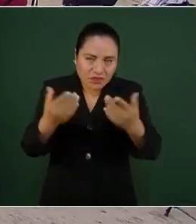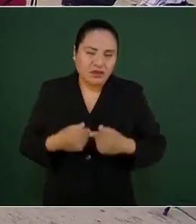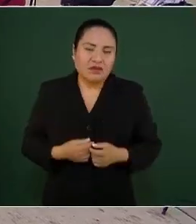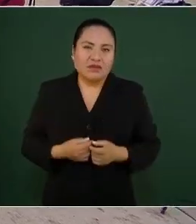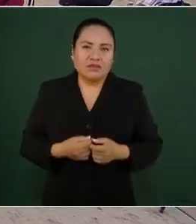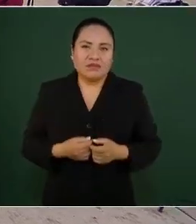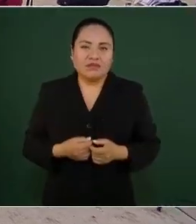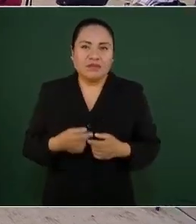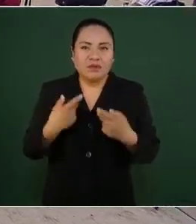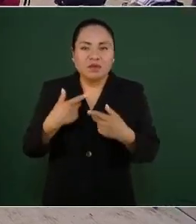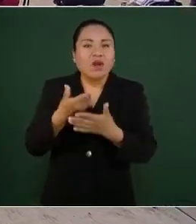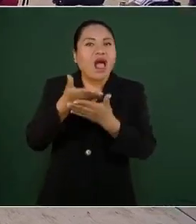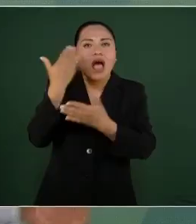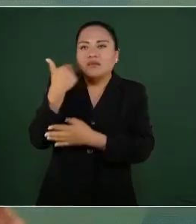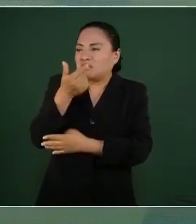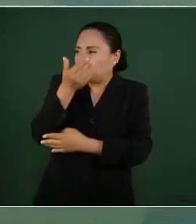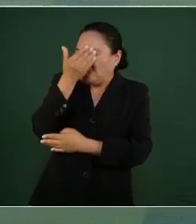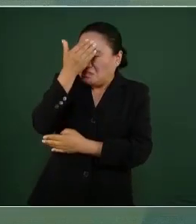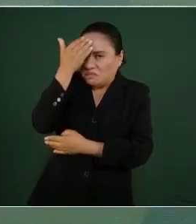gente no se enteraba.